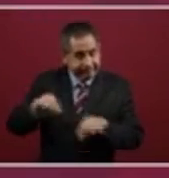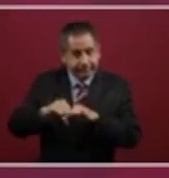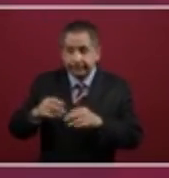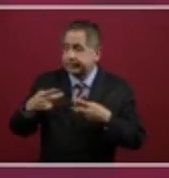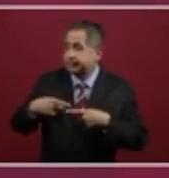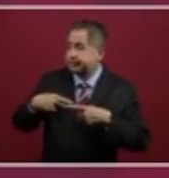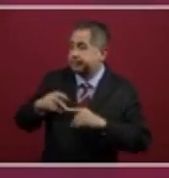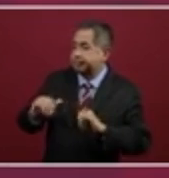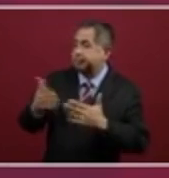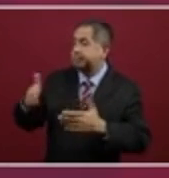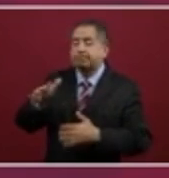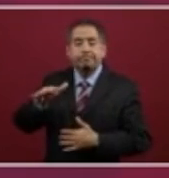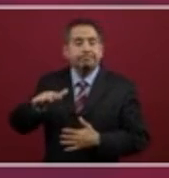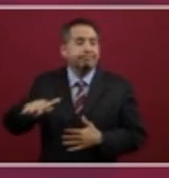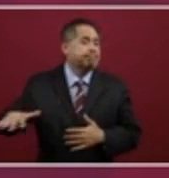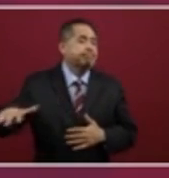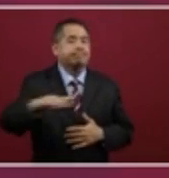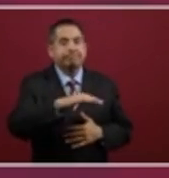Ahora yo creo que